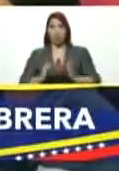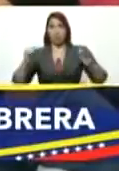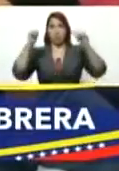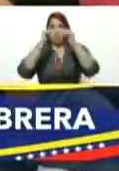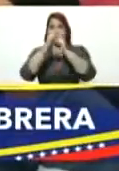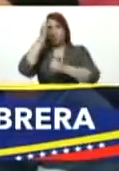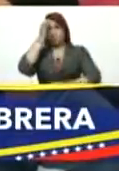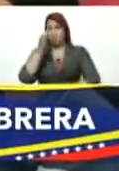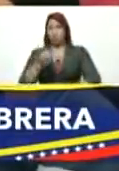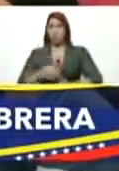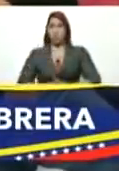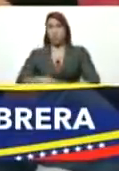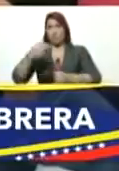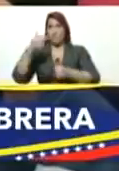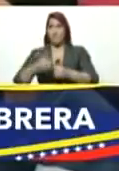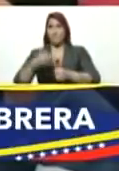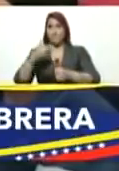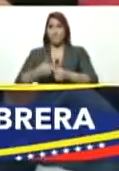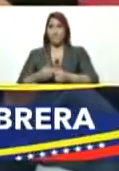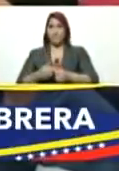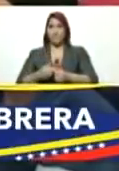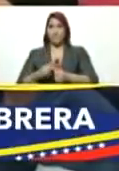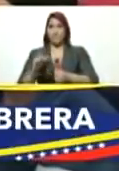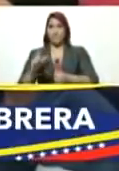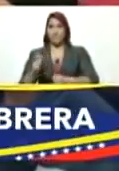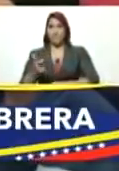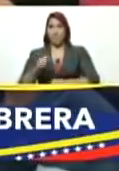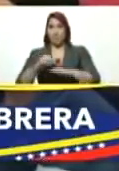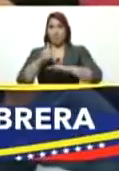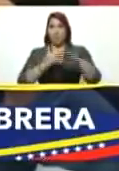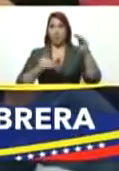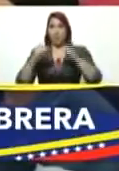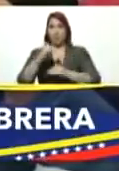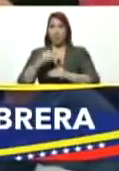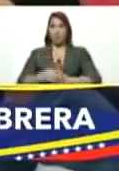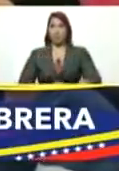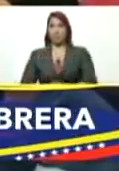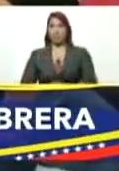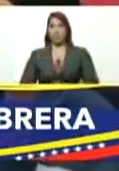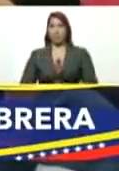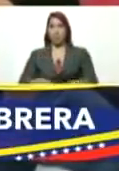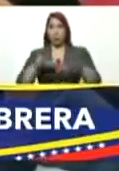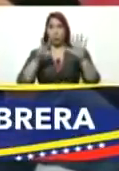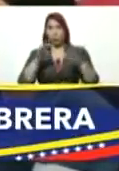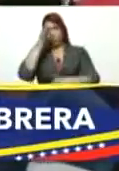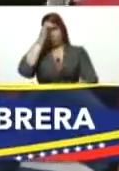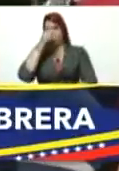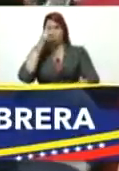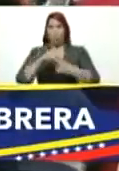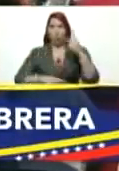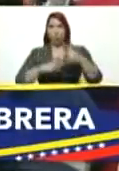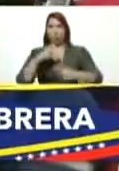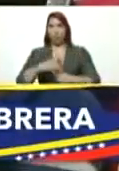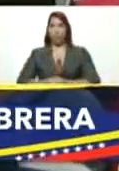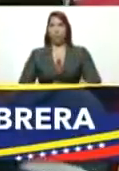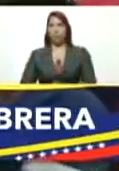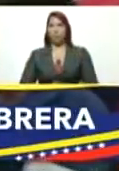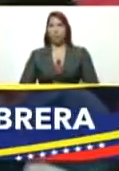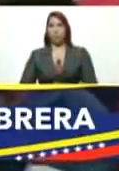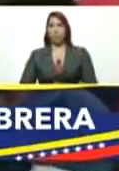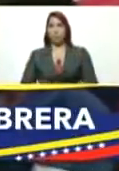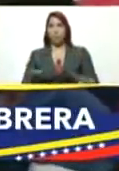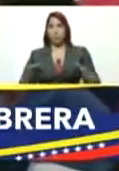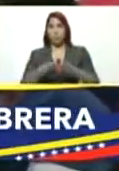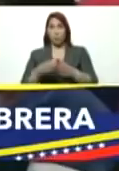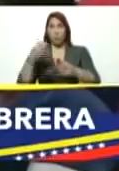complejo petroquímico general josé antonio anzoátegui hay 8 consejos productivos y en el complejo